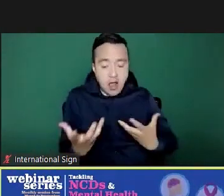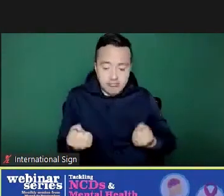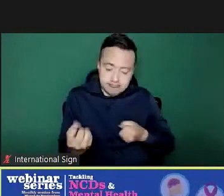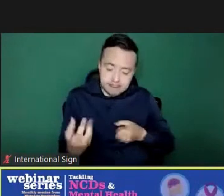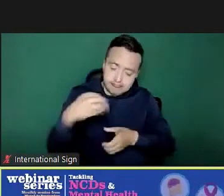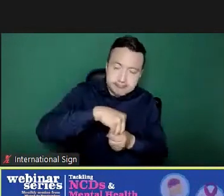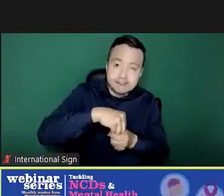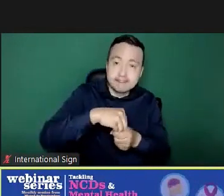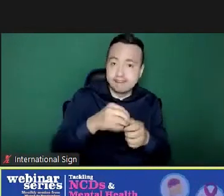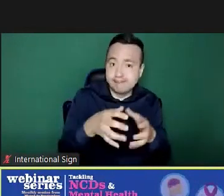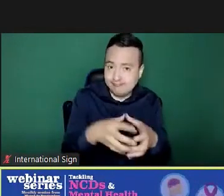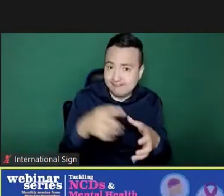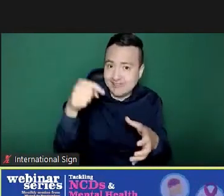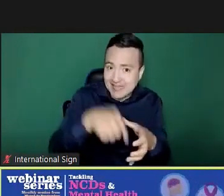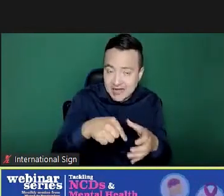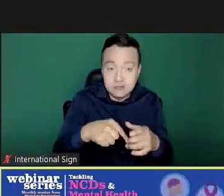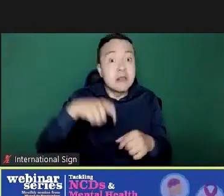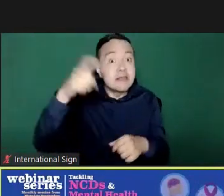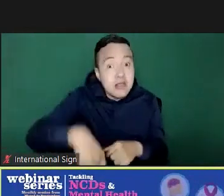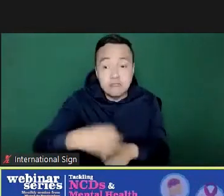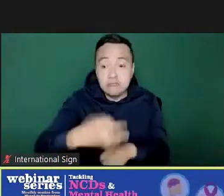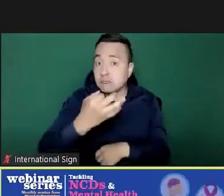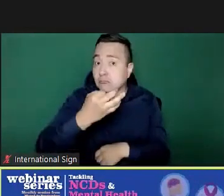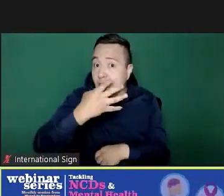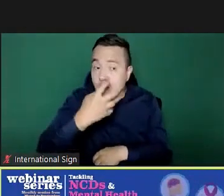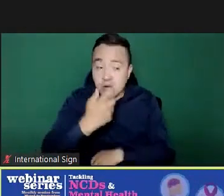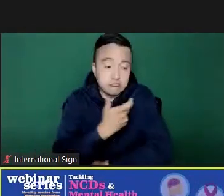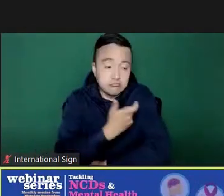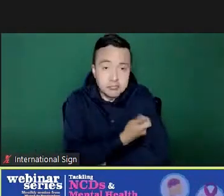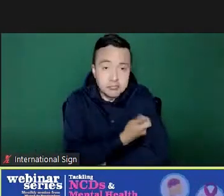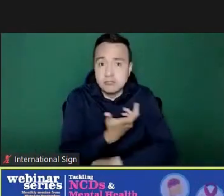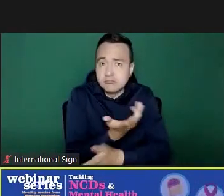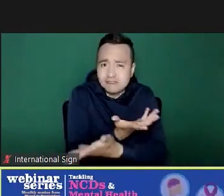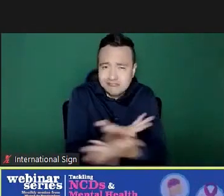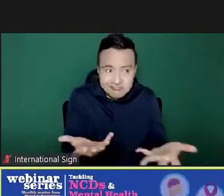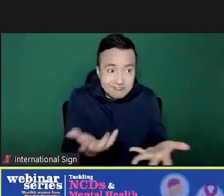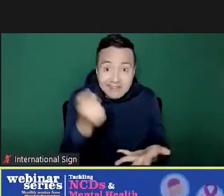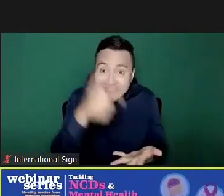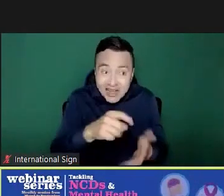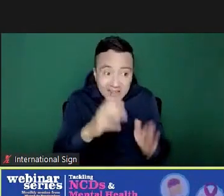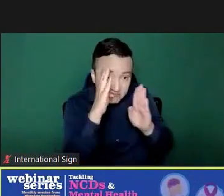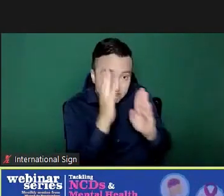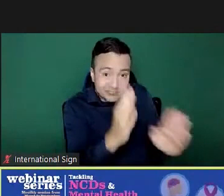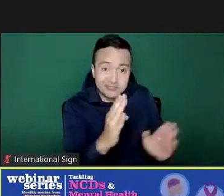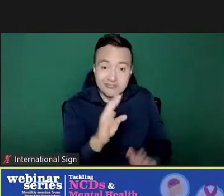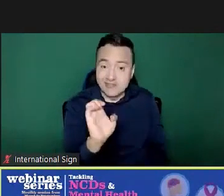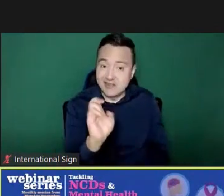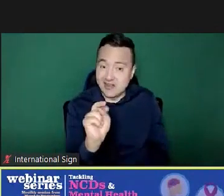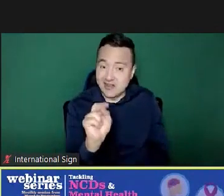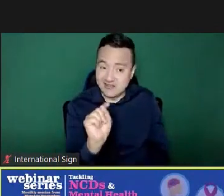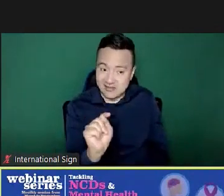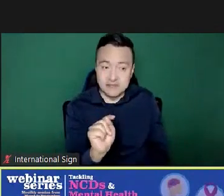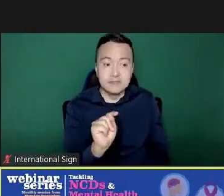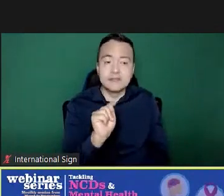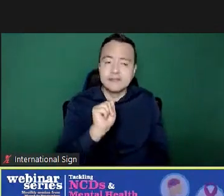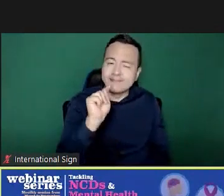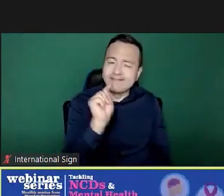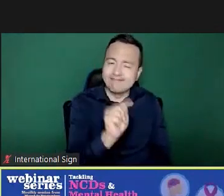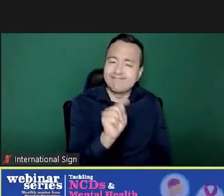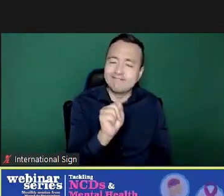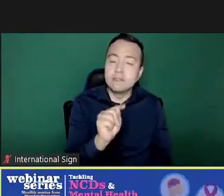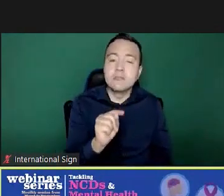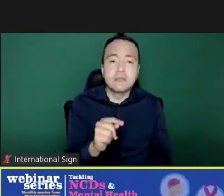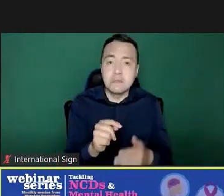la captación de medicinas esenciales y tecnologías para la NT. Un posible mecanismo especialmente útil para la región